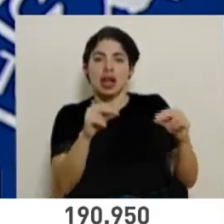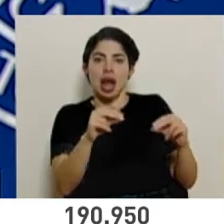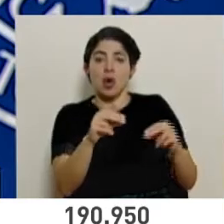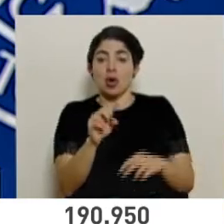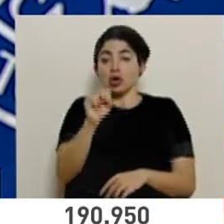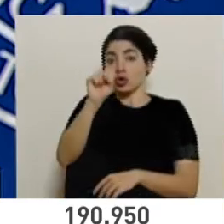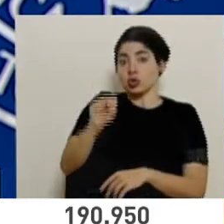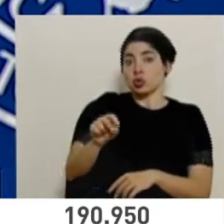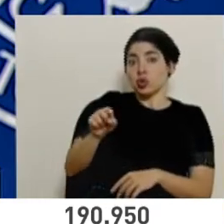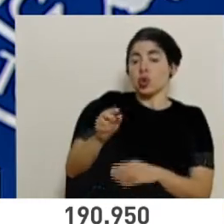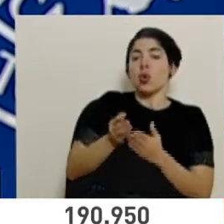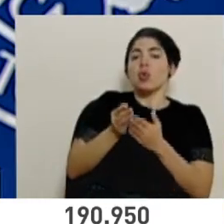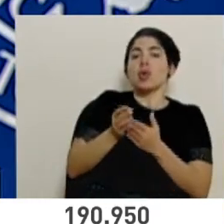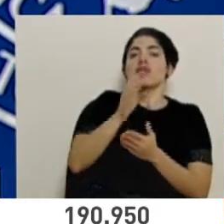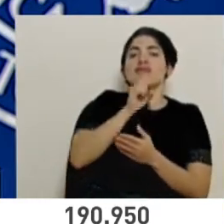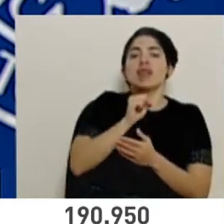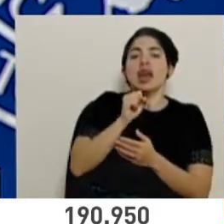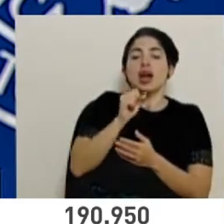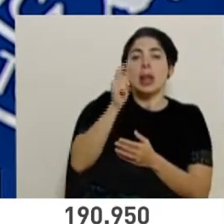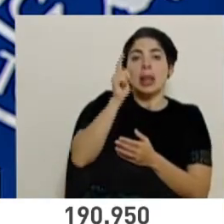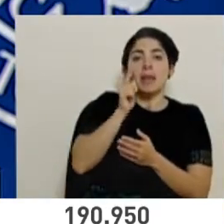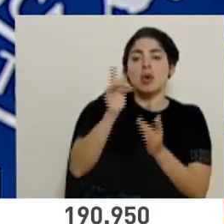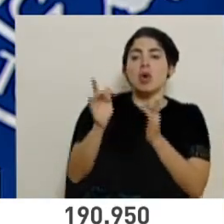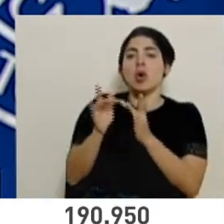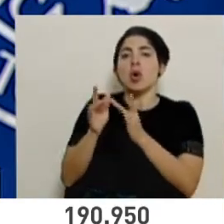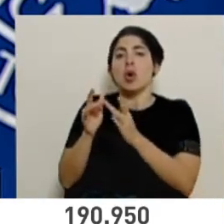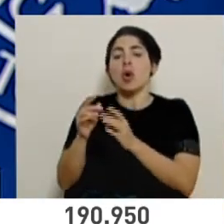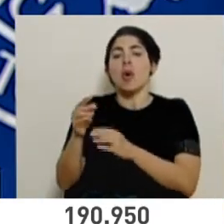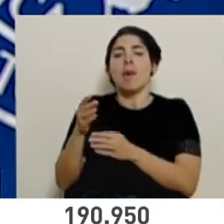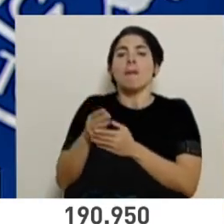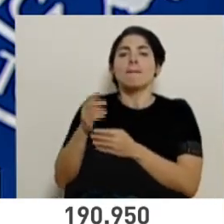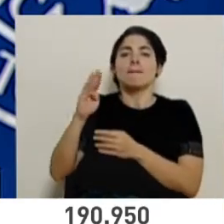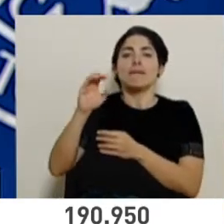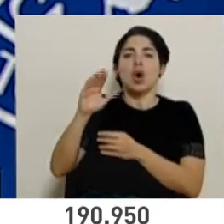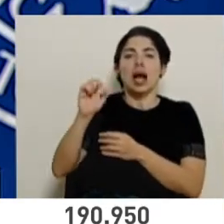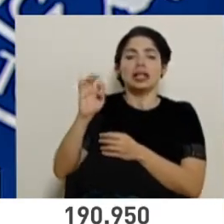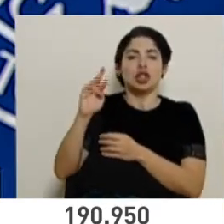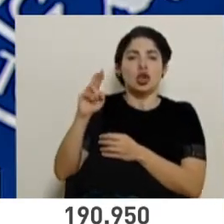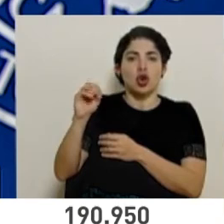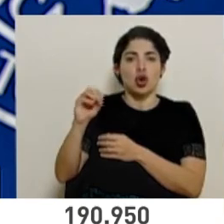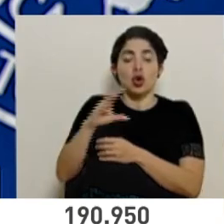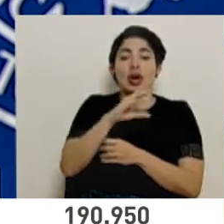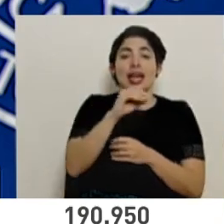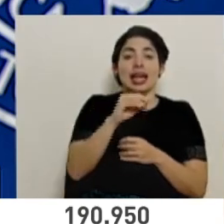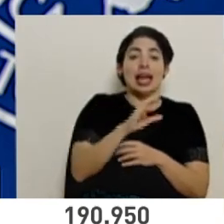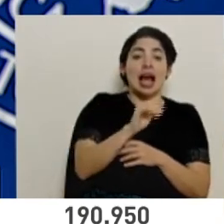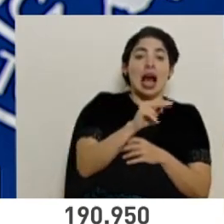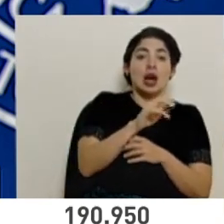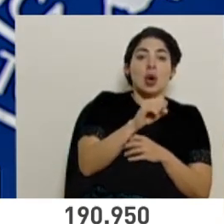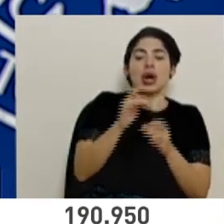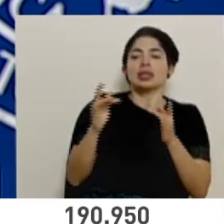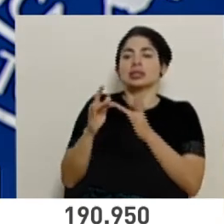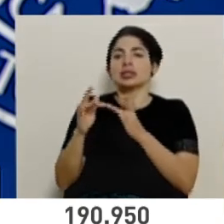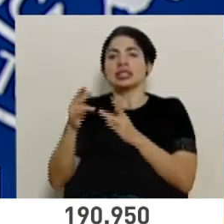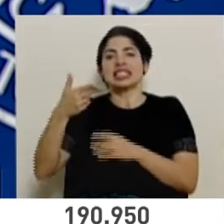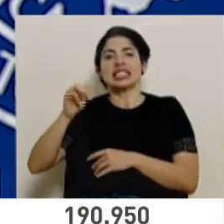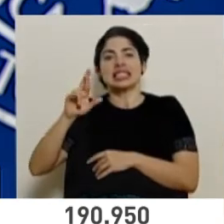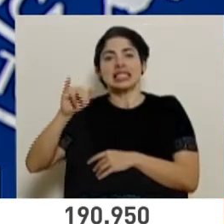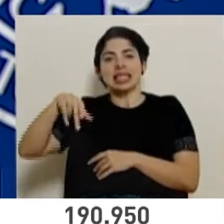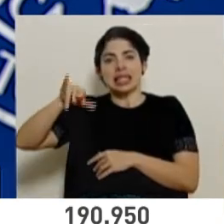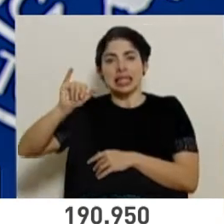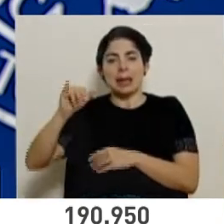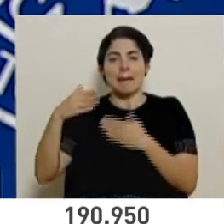tenemos Puerto Viejo de Limón con Bocas del Toro y la zona de Golfito y Canoas con la provincia de Chiriquí en Panamá.